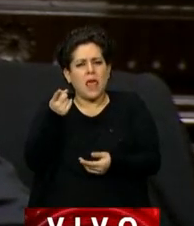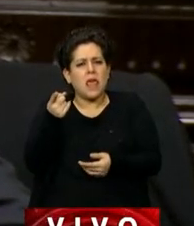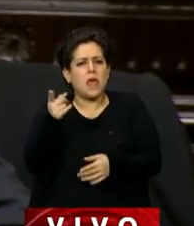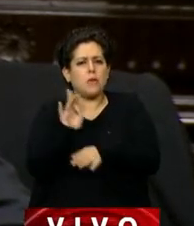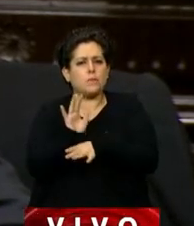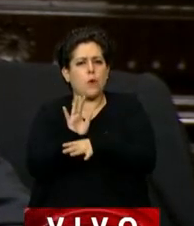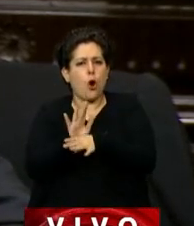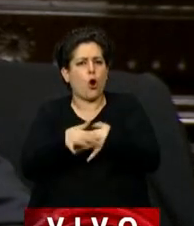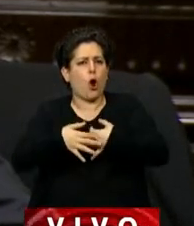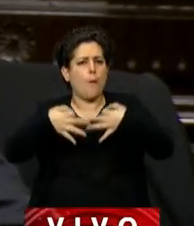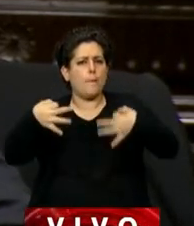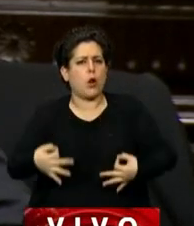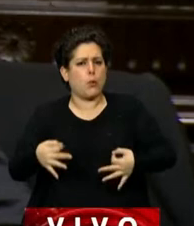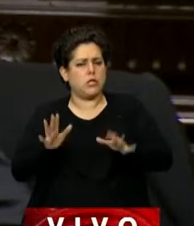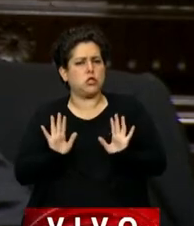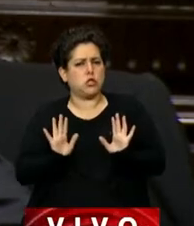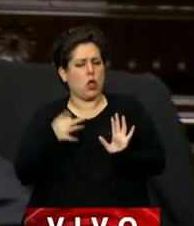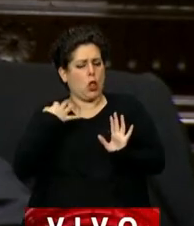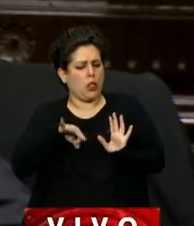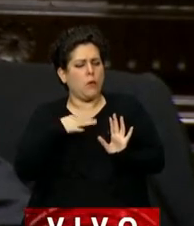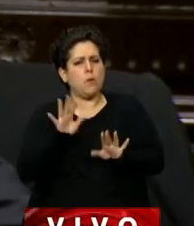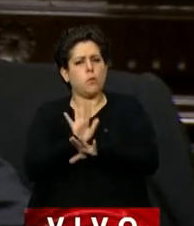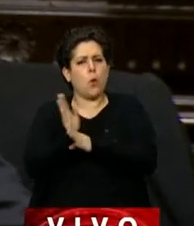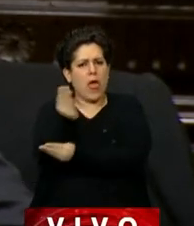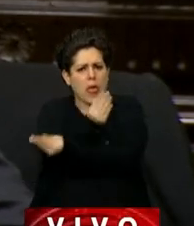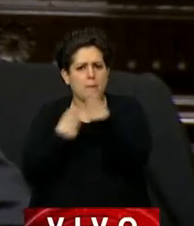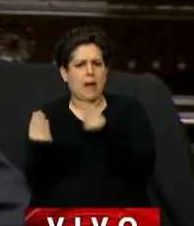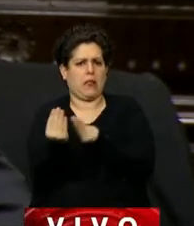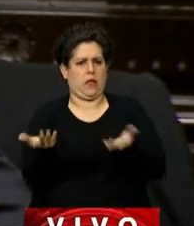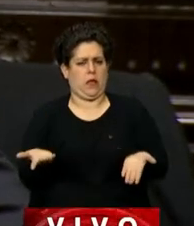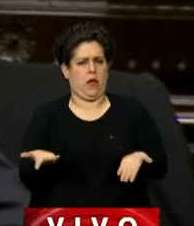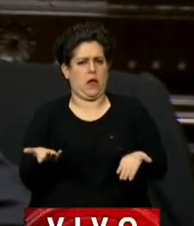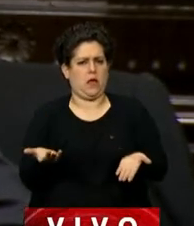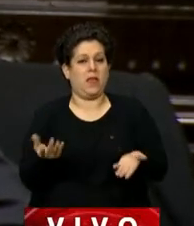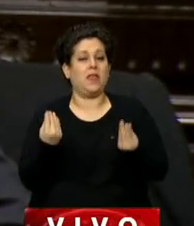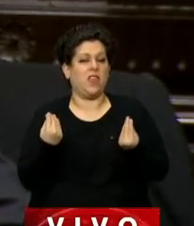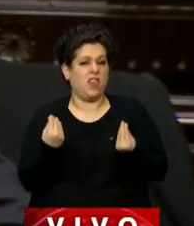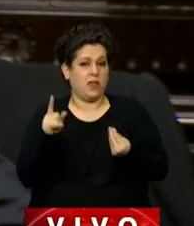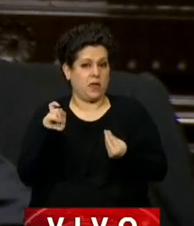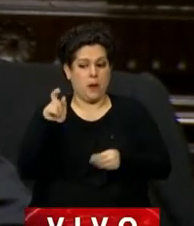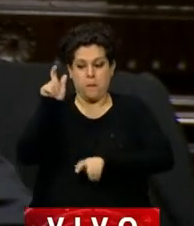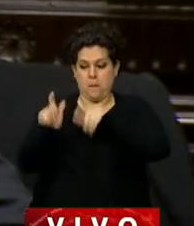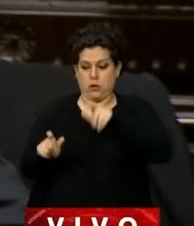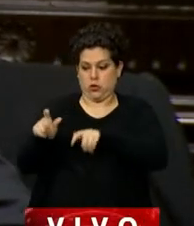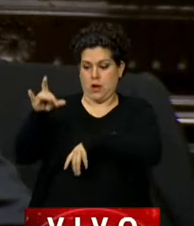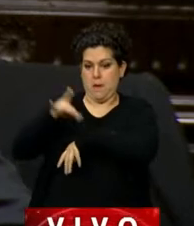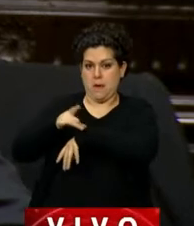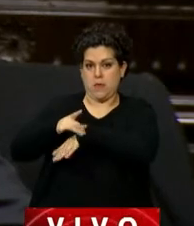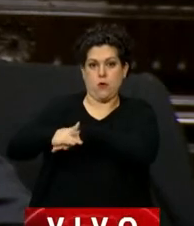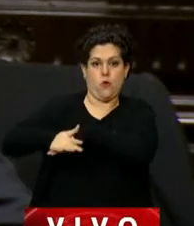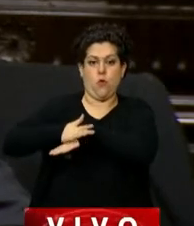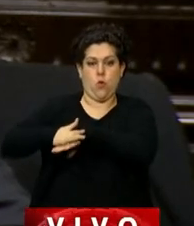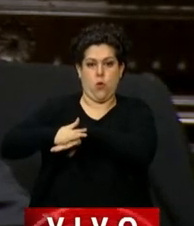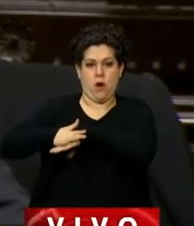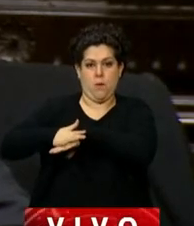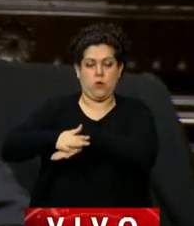ese profundo compromiso empático entre los que curamos a veces